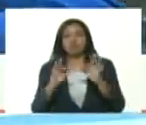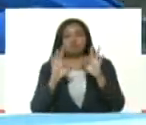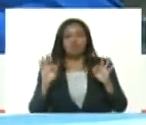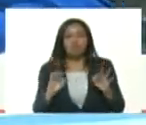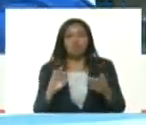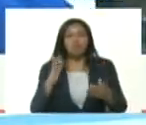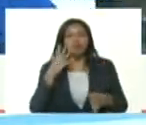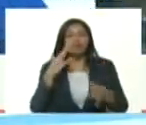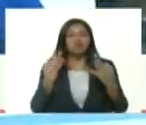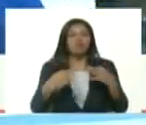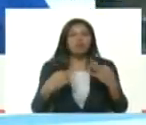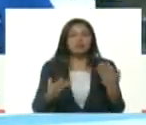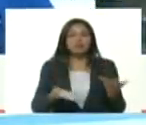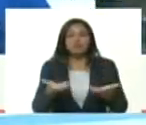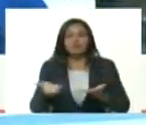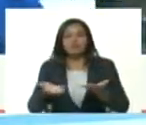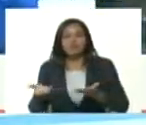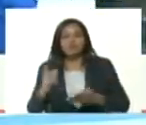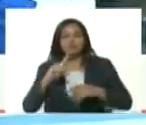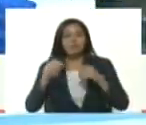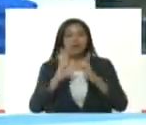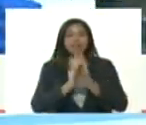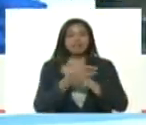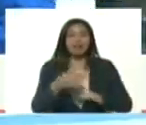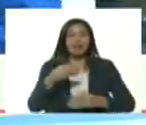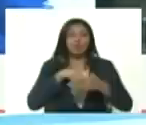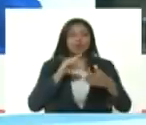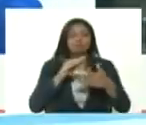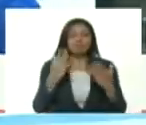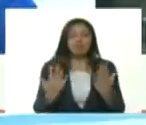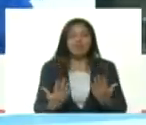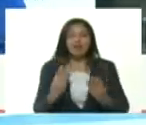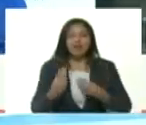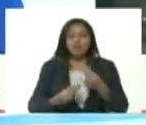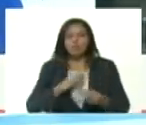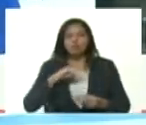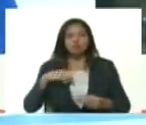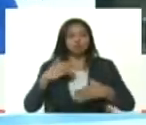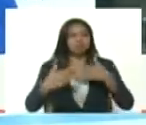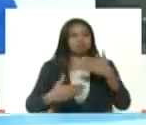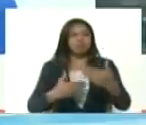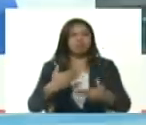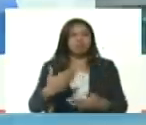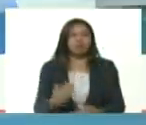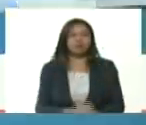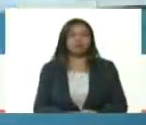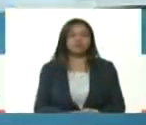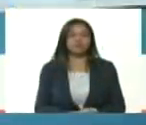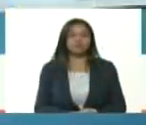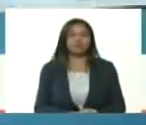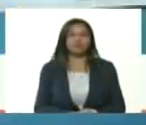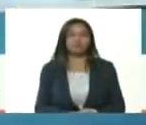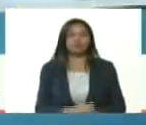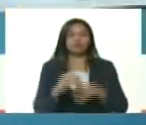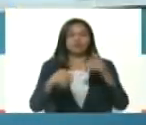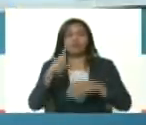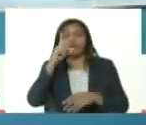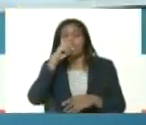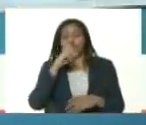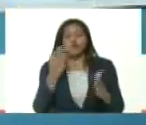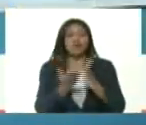sería la normalización? Normalización. Y avanzar, la encuesta sobre el año